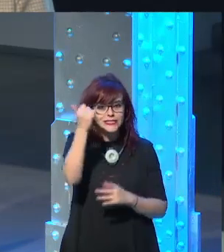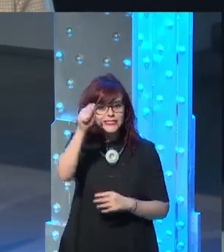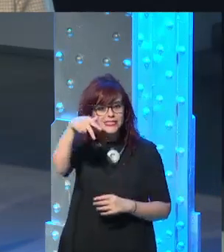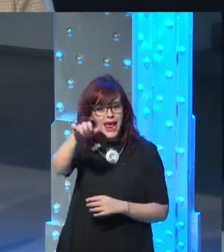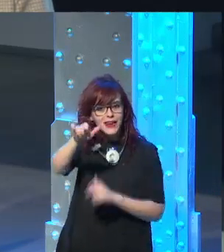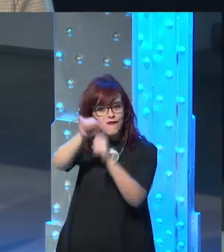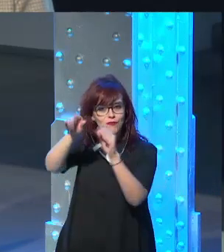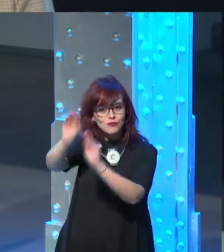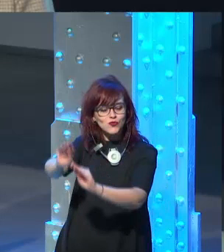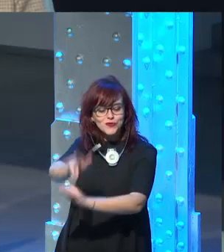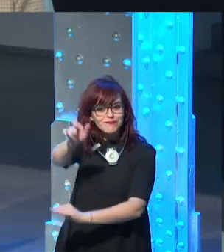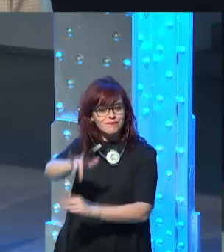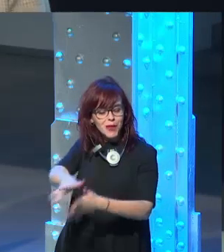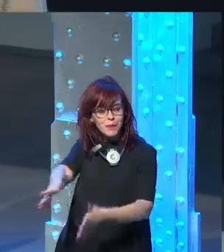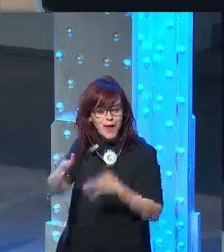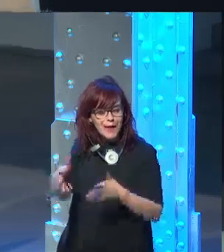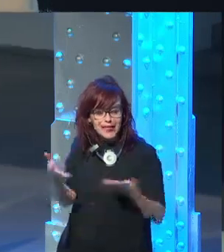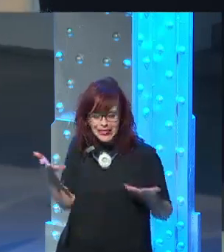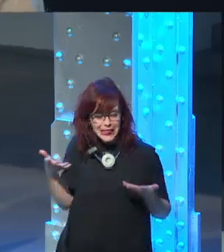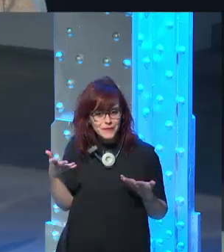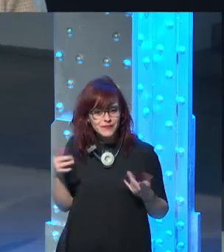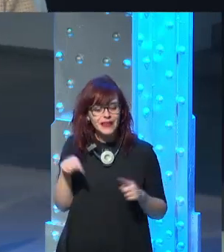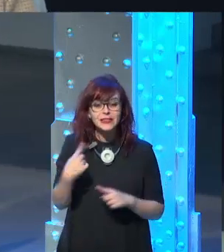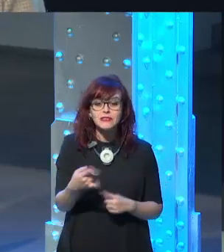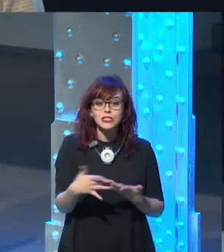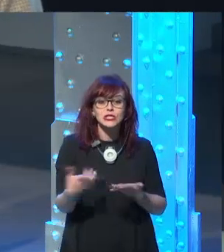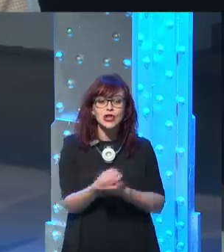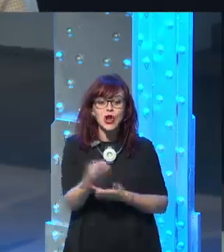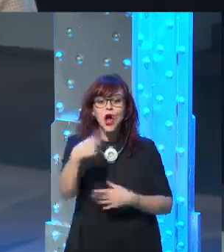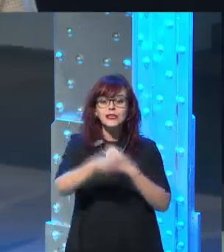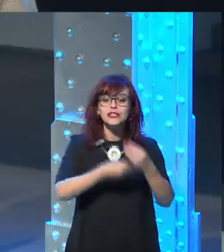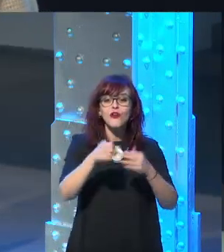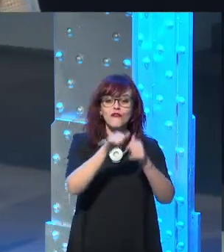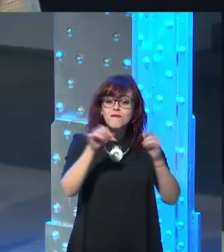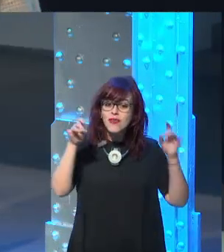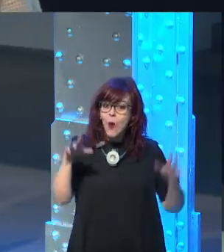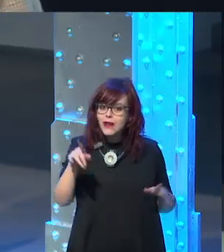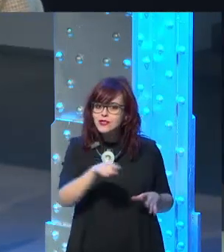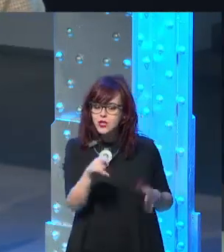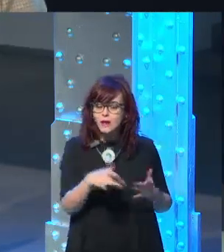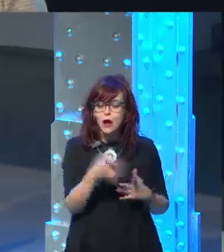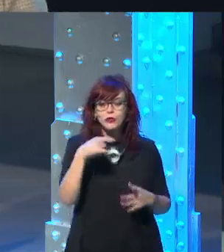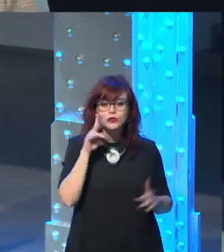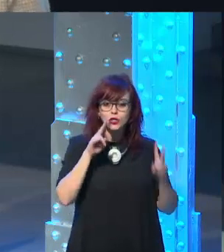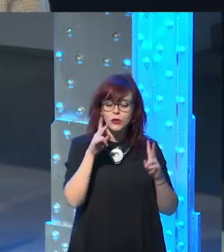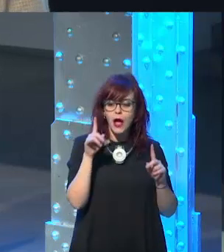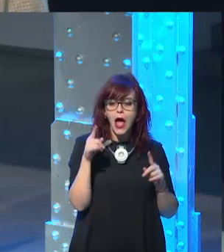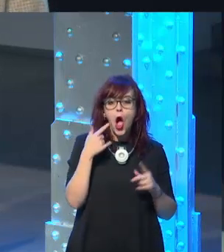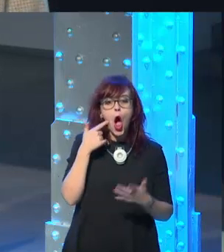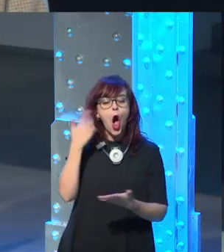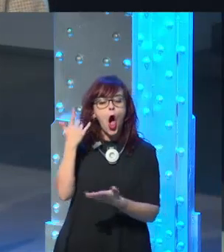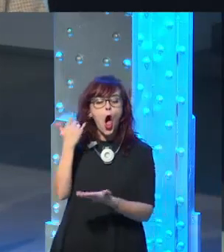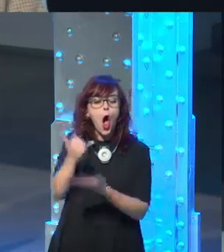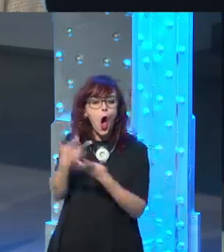todo, me encantó. Y ha sido, todos vosotros lo habéis hecho de la misma manera, no habéis visto la obra hasta que